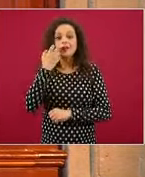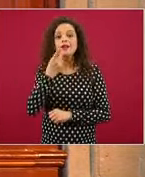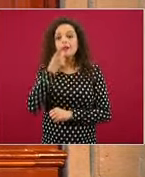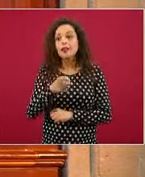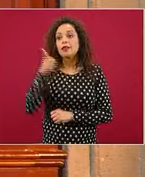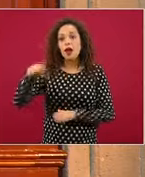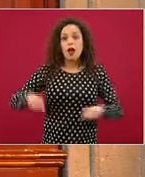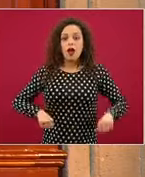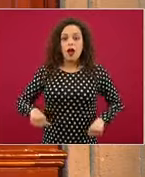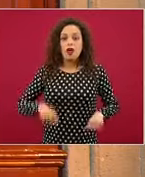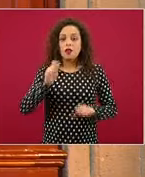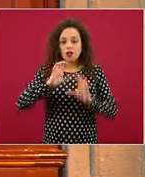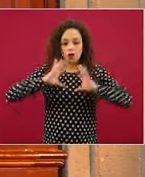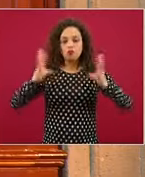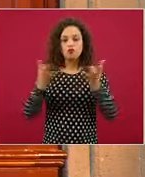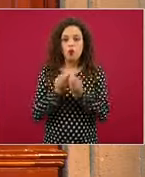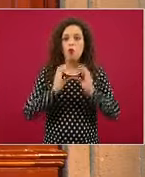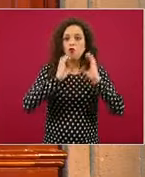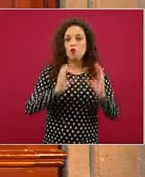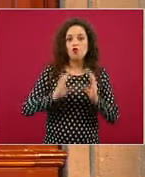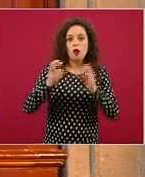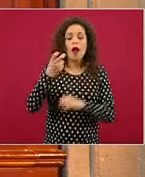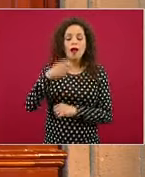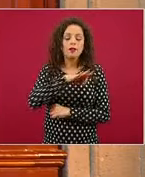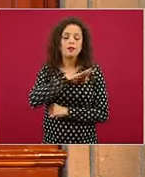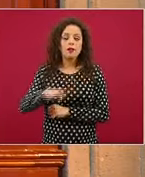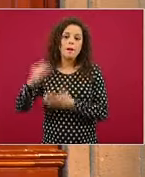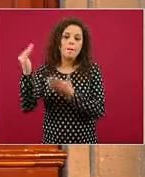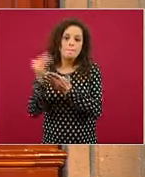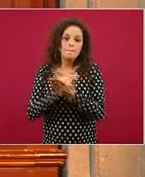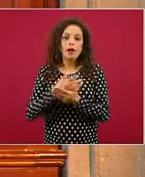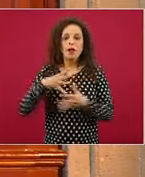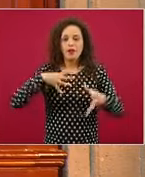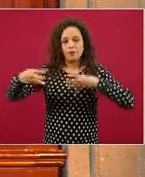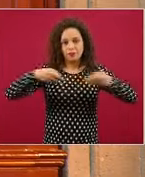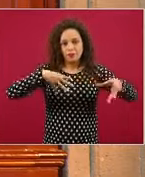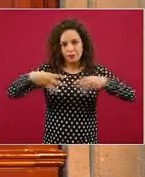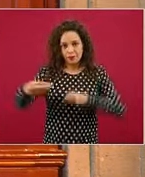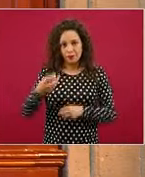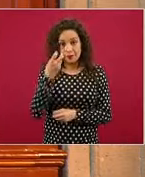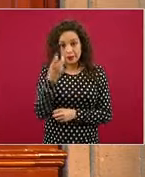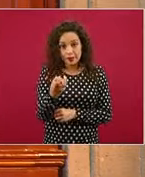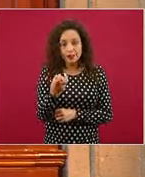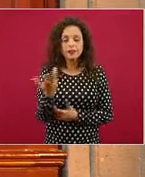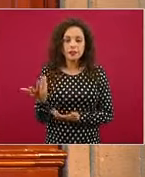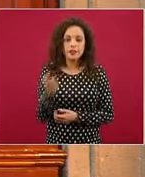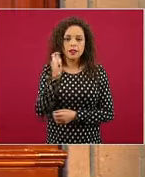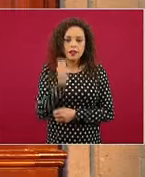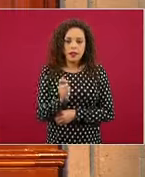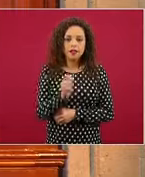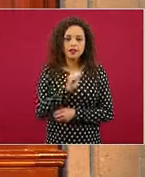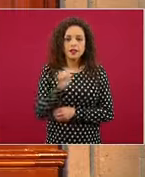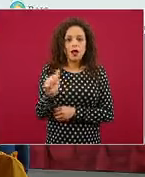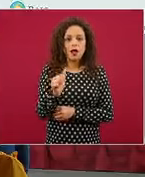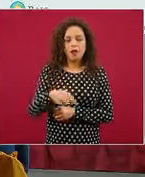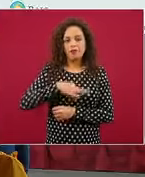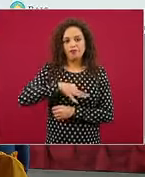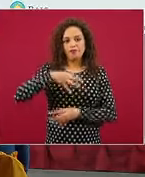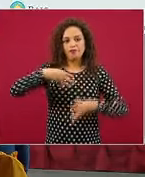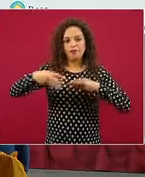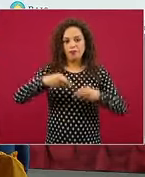realizando actividades conjuntas que han permitido disminuir la transmisión y, por lo tanto, la actividad epidémica. Pero